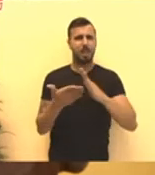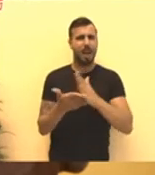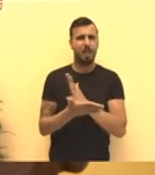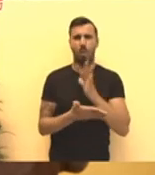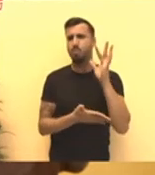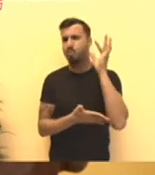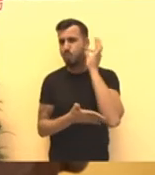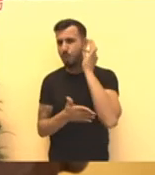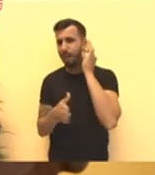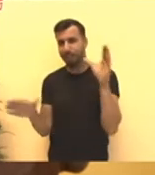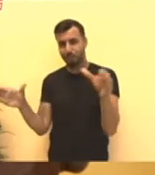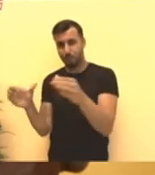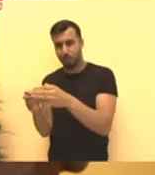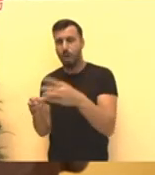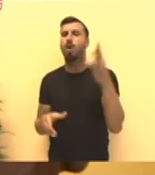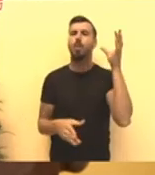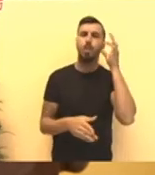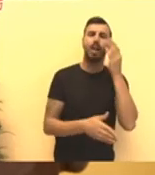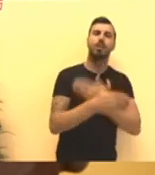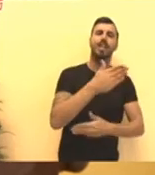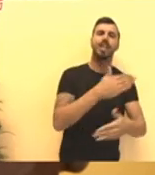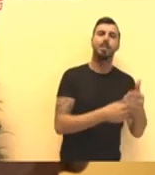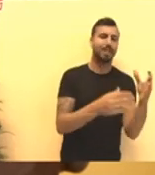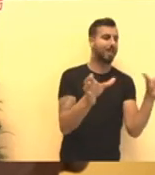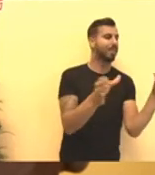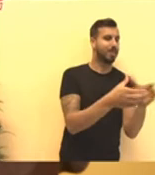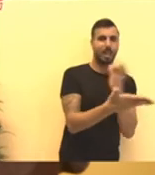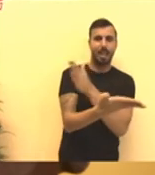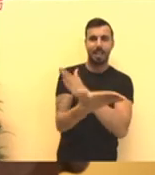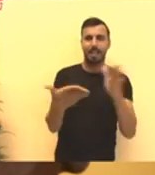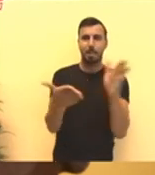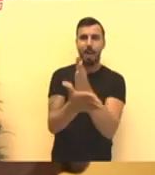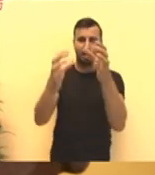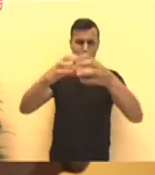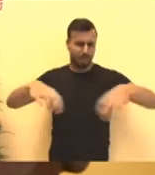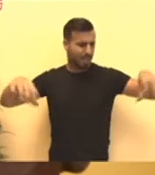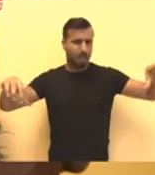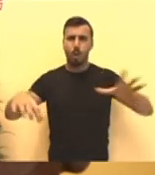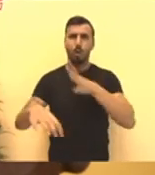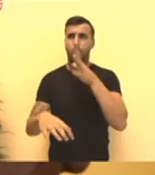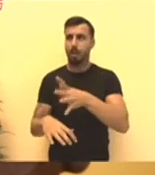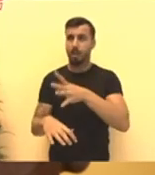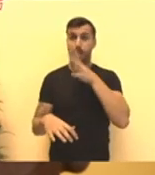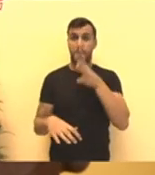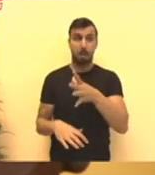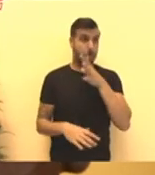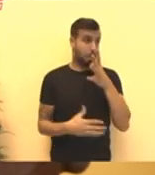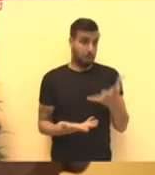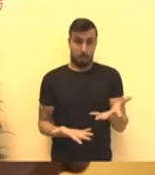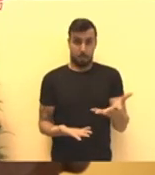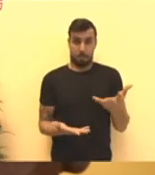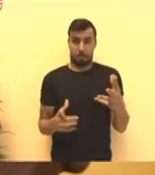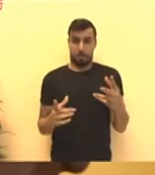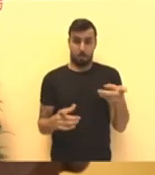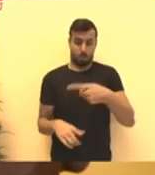mujeres? ¿Qué les mueve a ellas a hacer un congreso de mujeres con discapacidad? Porque va a haber, en Melody, puede entrar